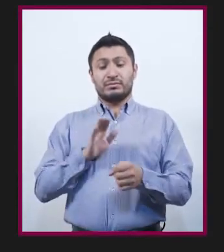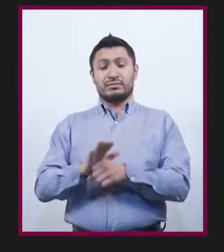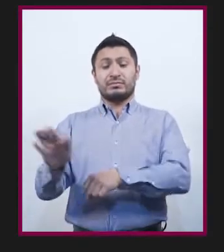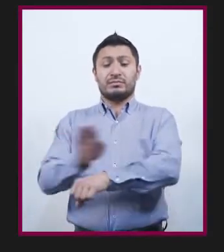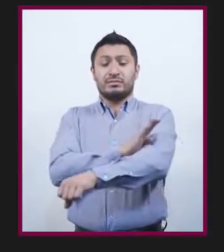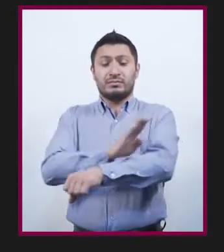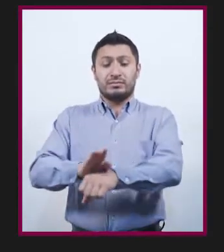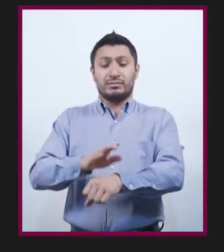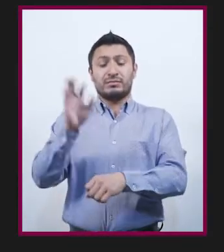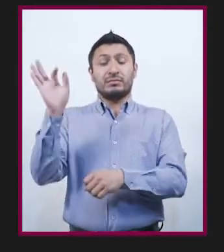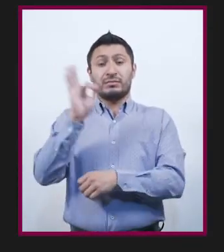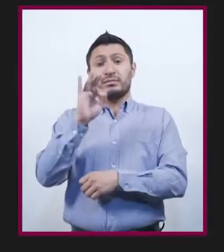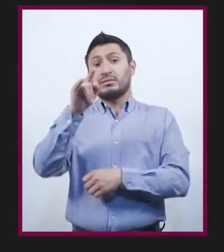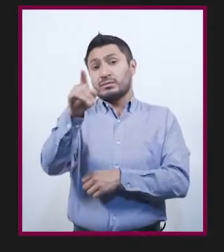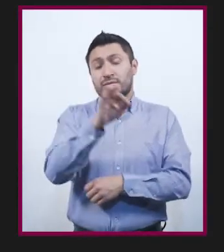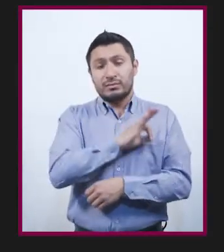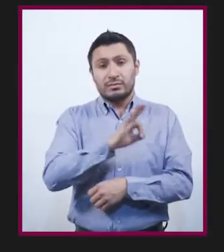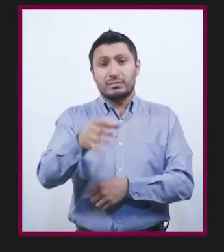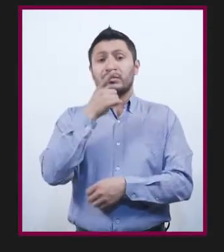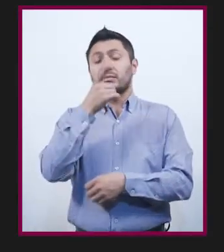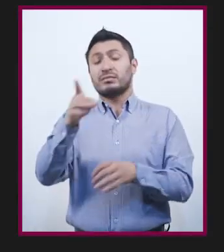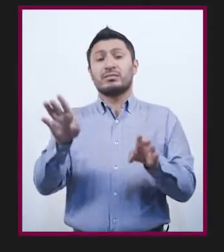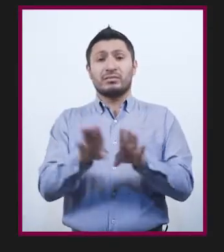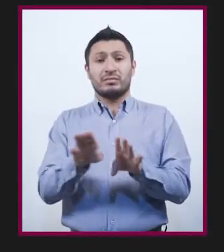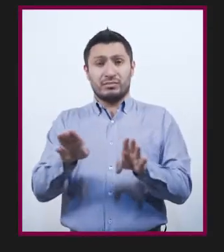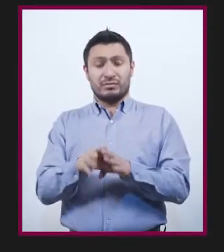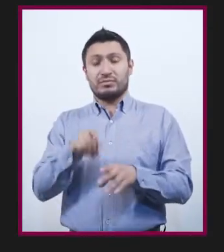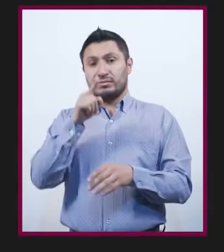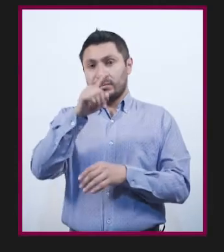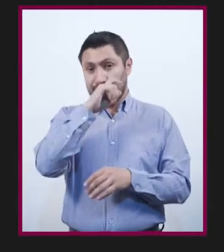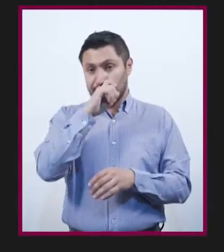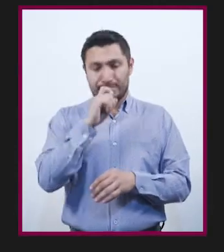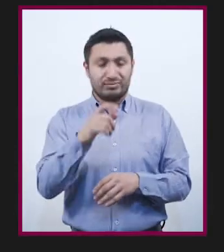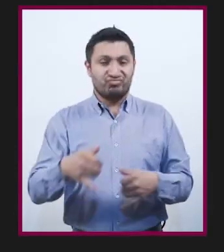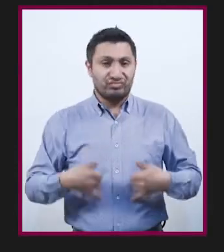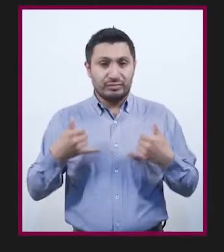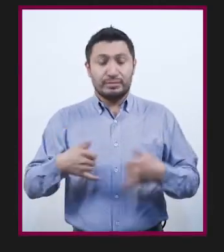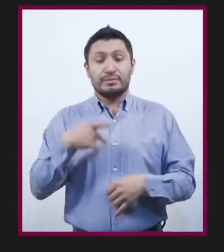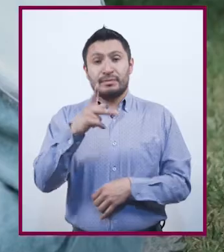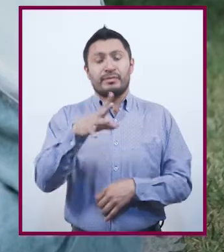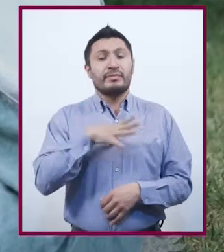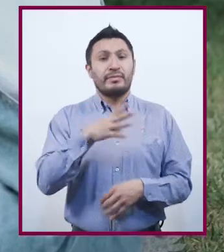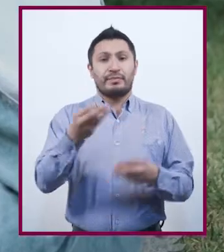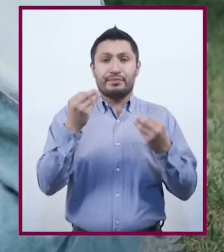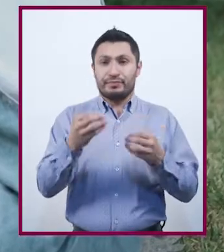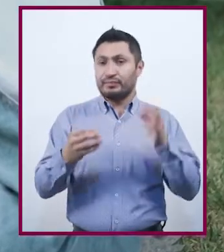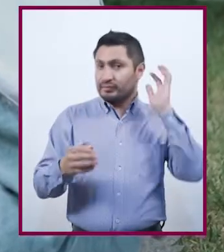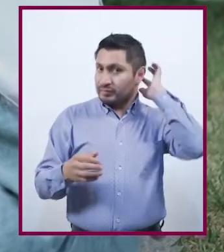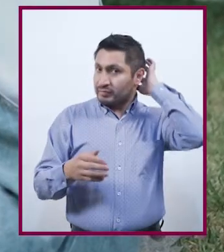o sea, rentar, o sea, como valerse por sí mismo o independizarse para otras personas.